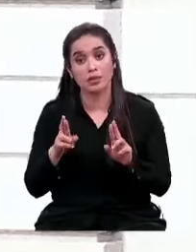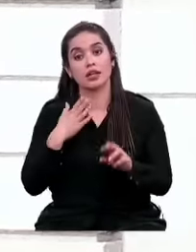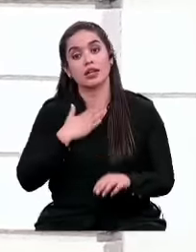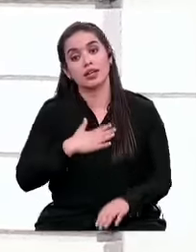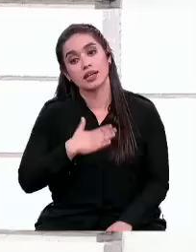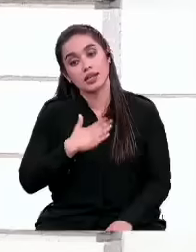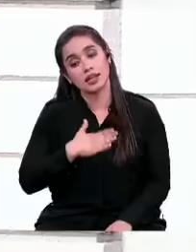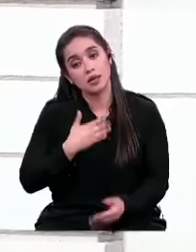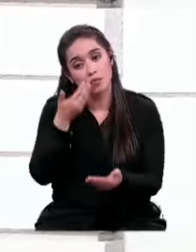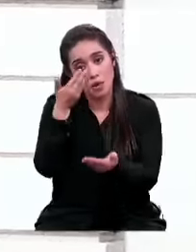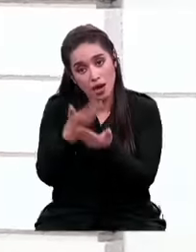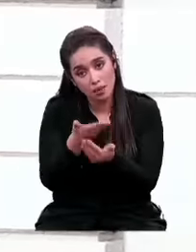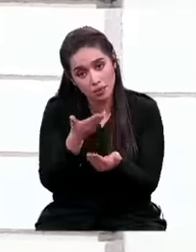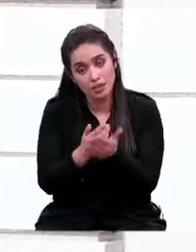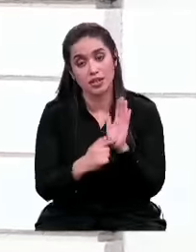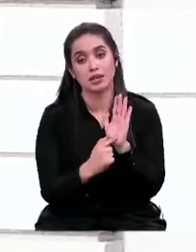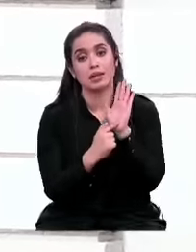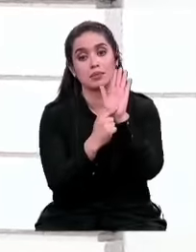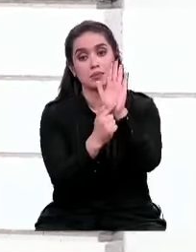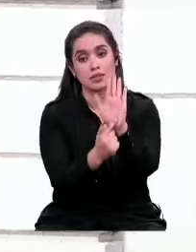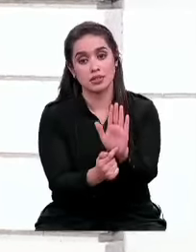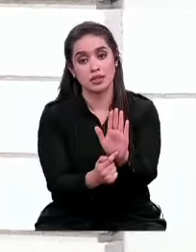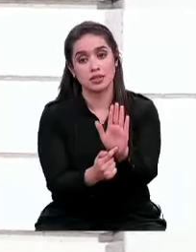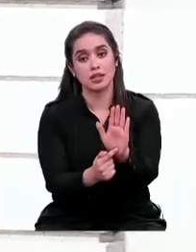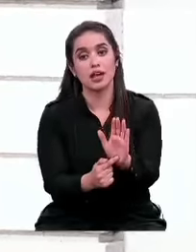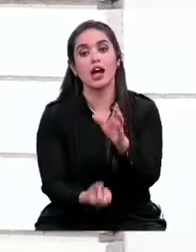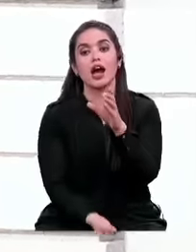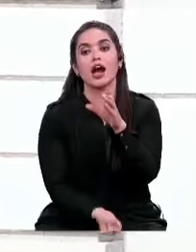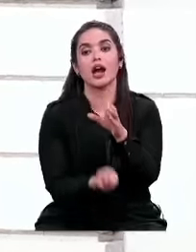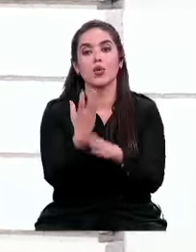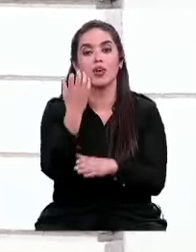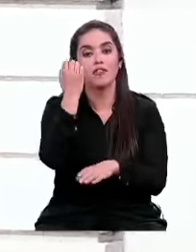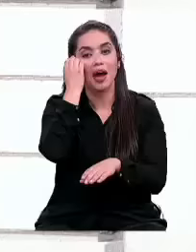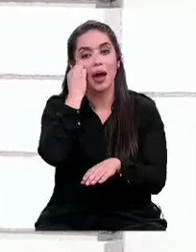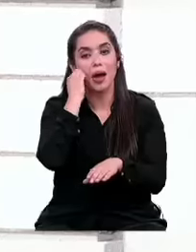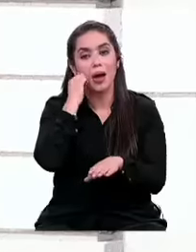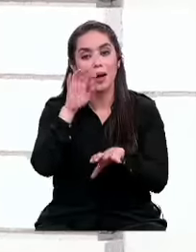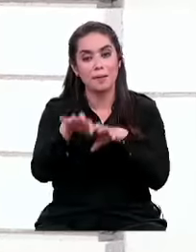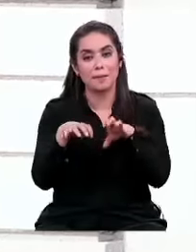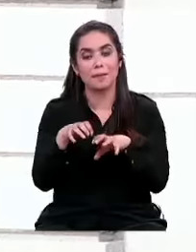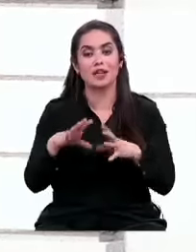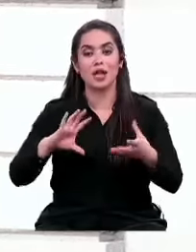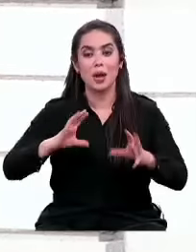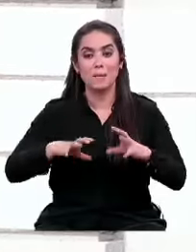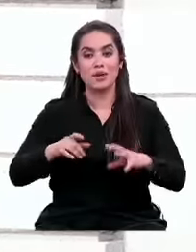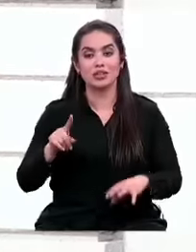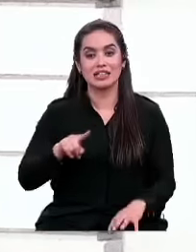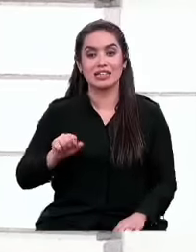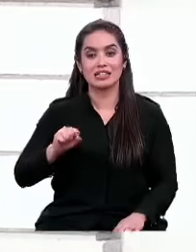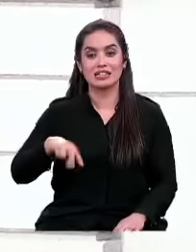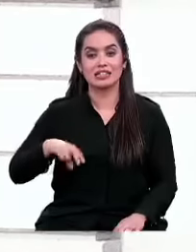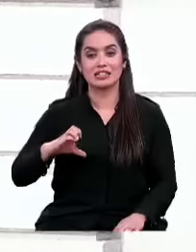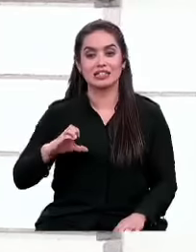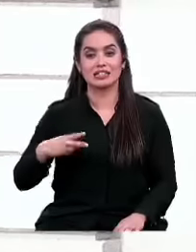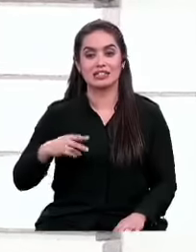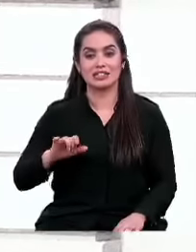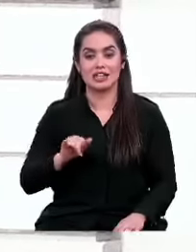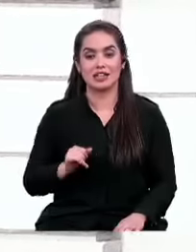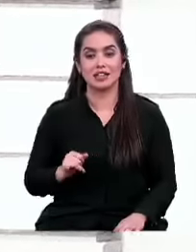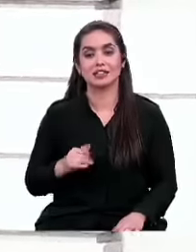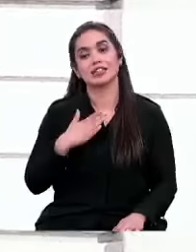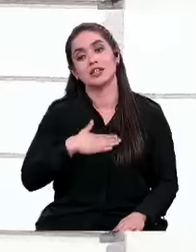queremos aprovechar de presentar a la nueva mascota de Plásticos Marambio, el Pelota Sánchez, para quien pido un cálido aplauso.